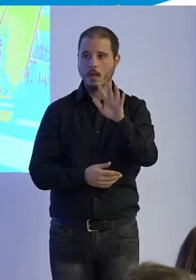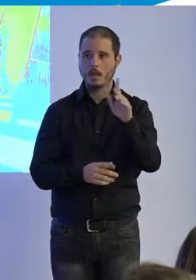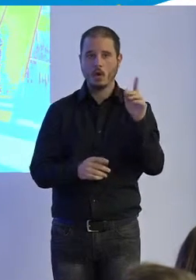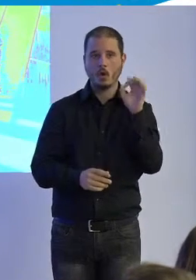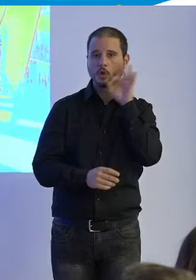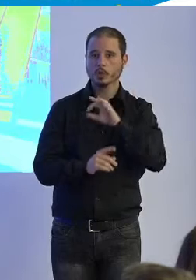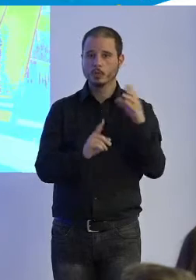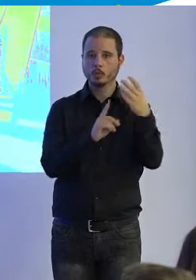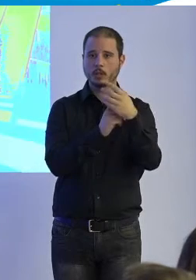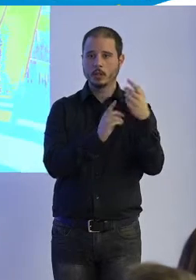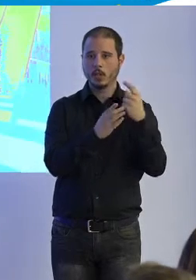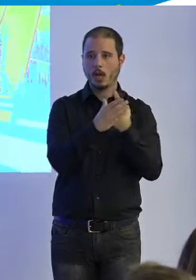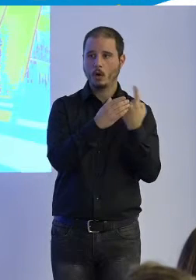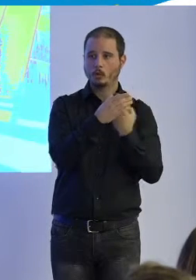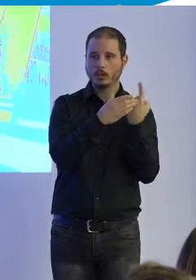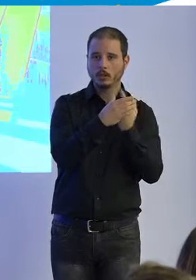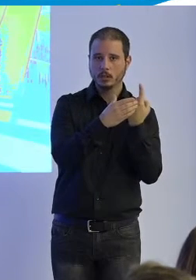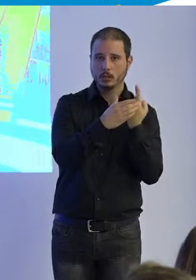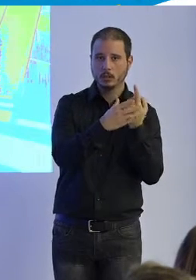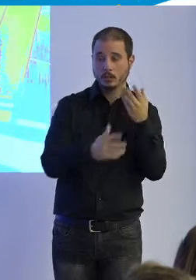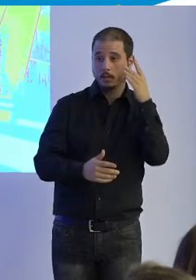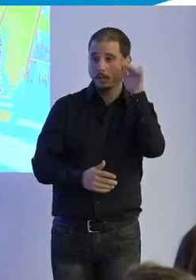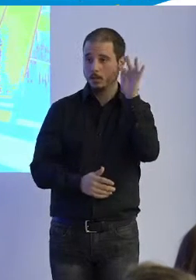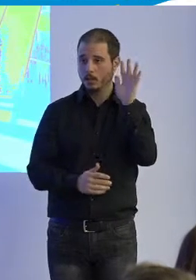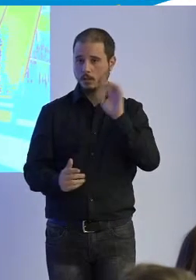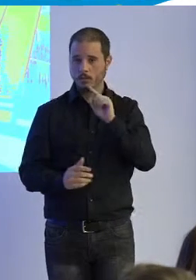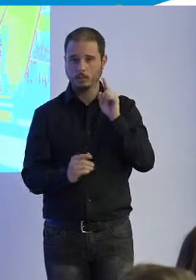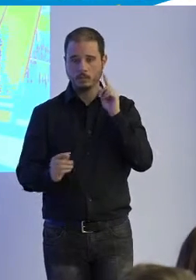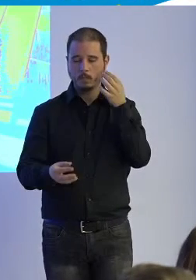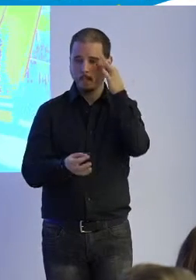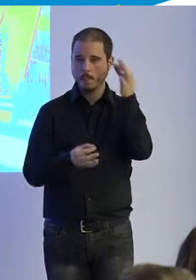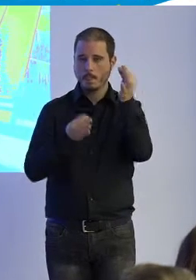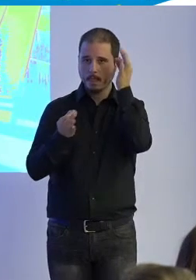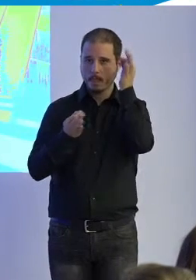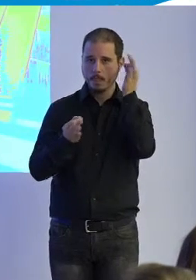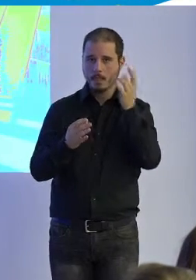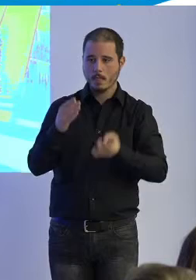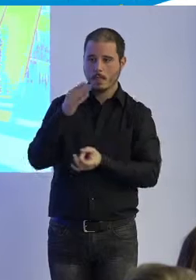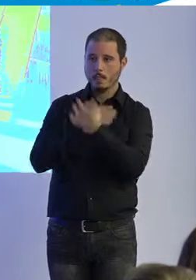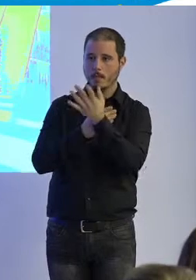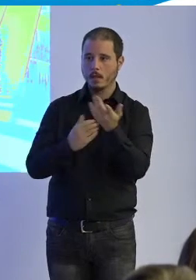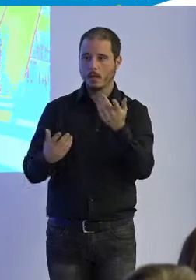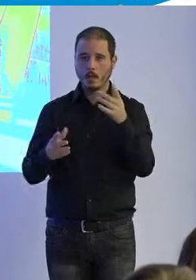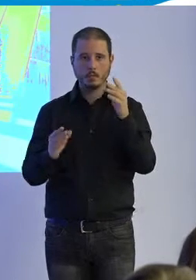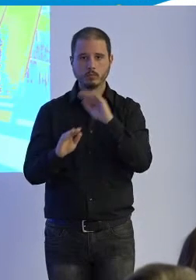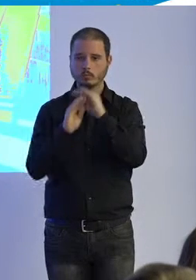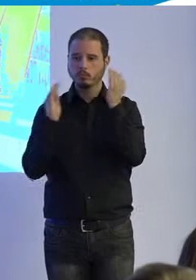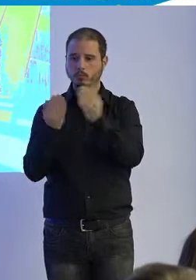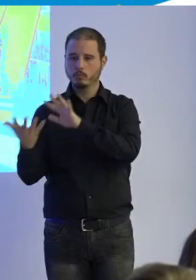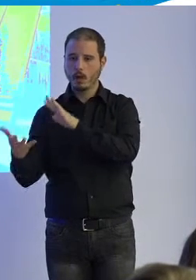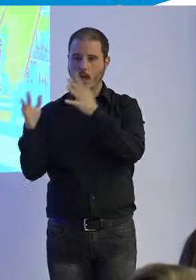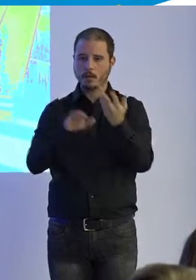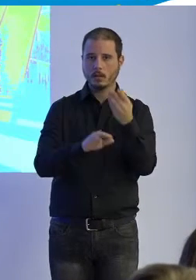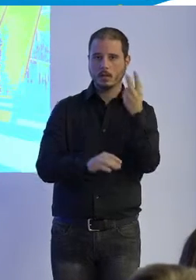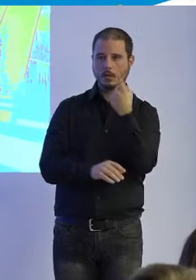Imaginar la potencia de poder diseñar un mundo a medida para ese tipo de necesidades y con métricas